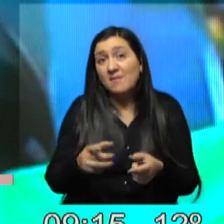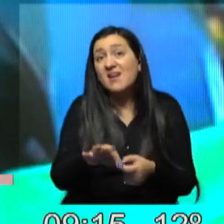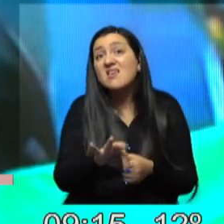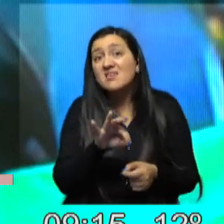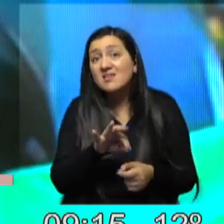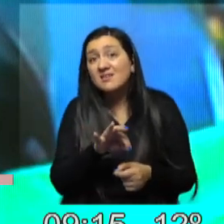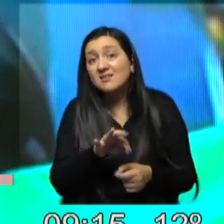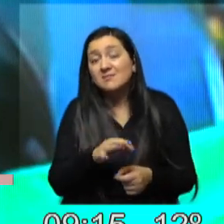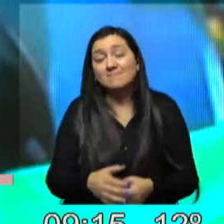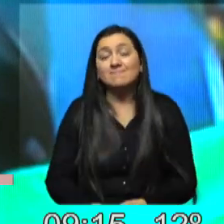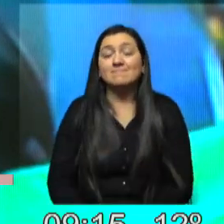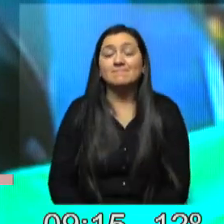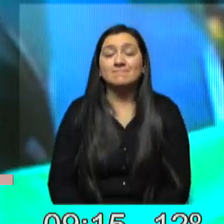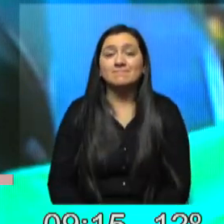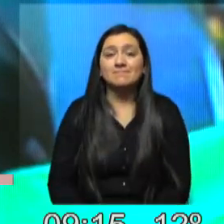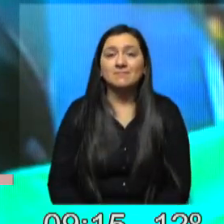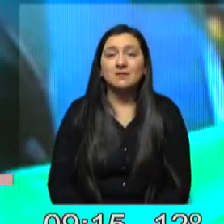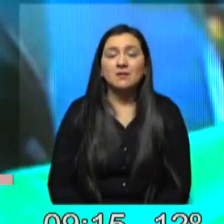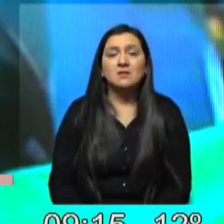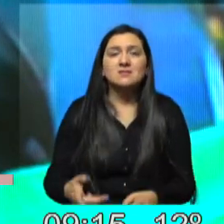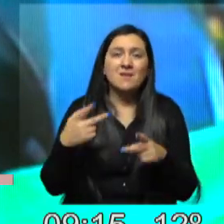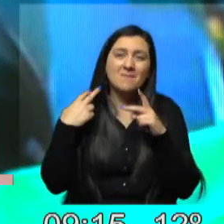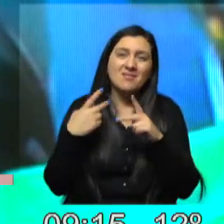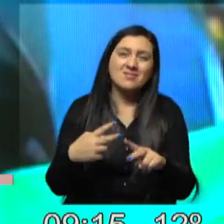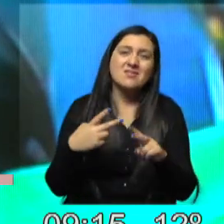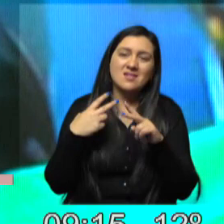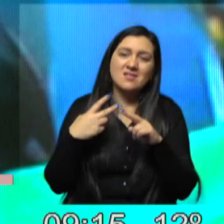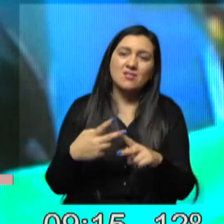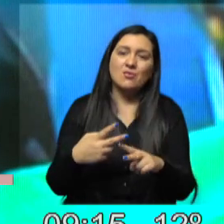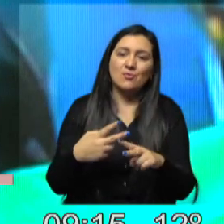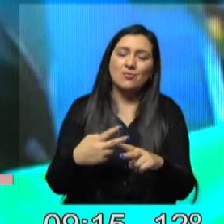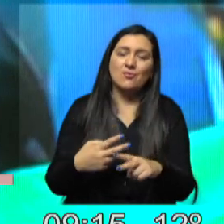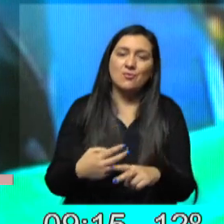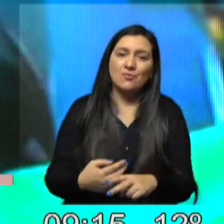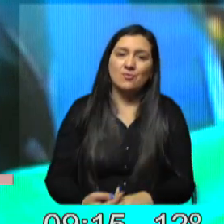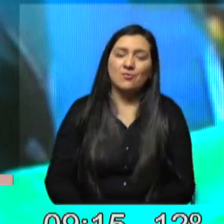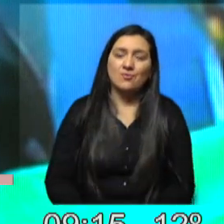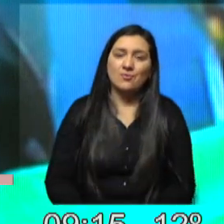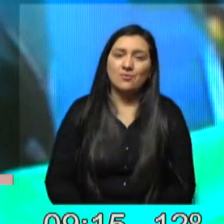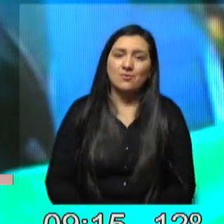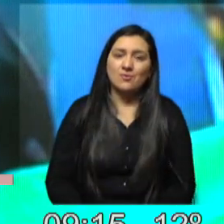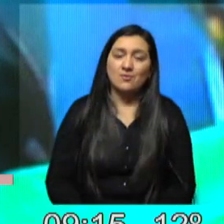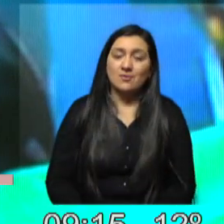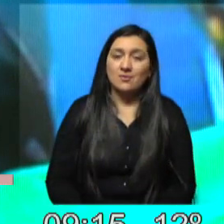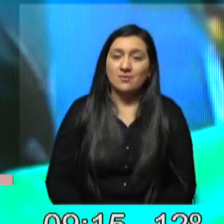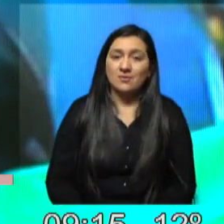que hay elementos puntuales. Se ha mantenido en... ha